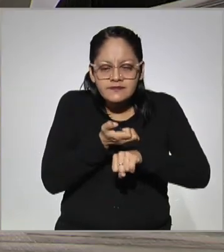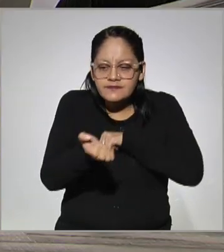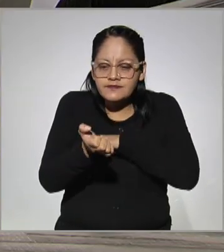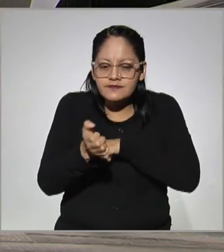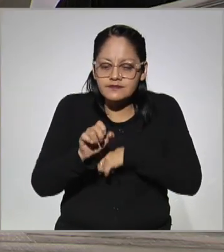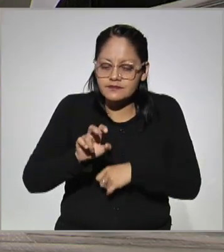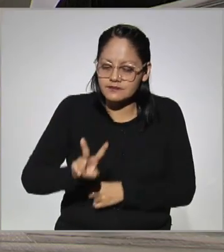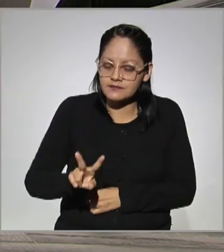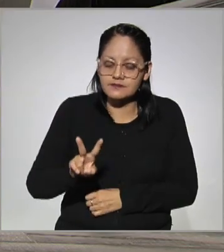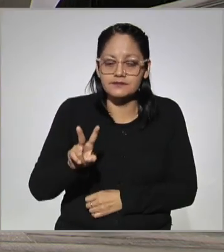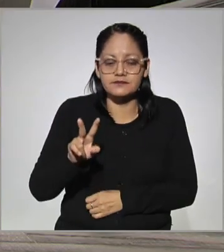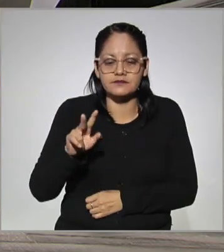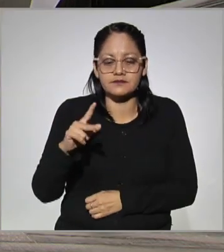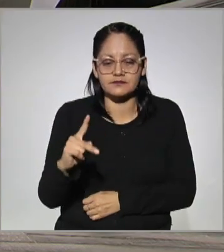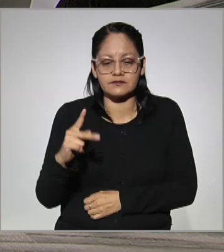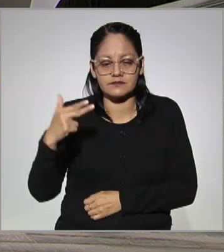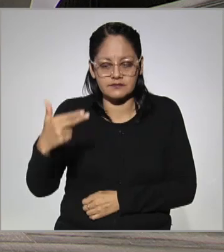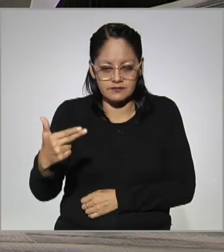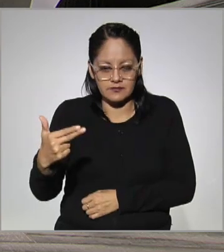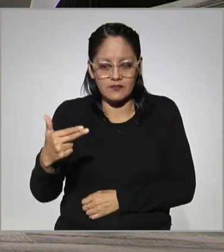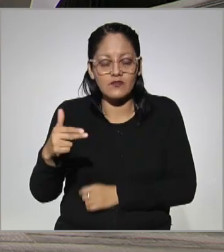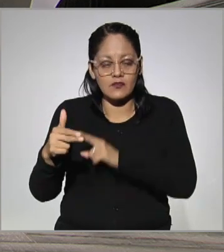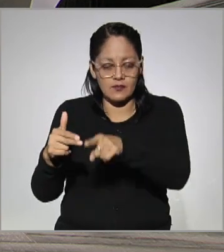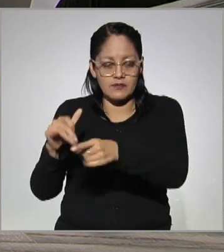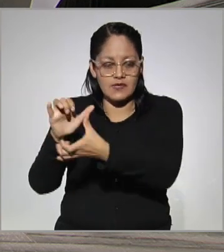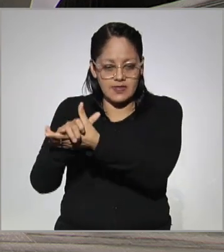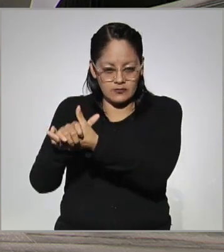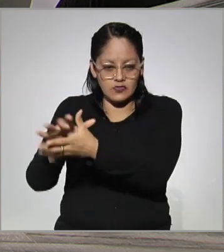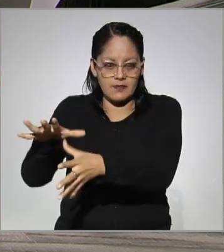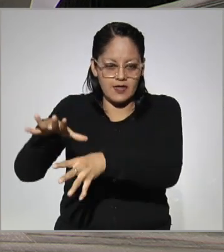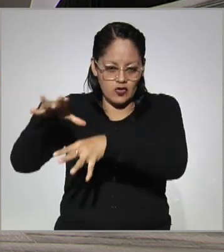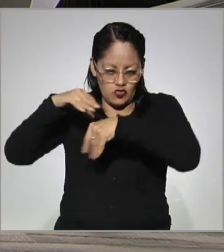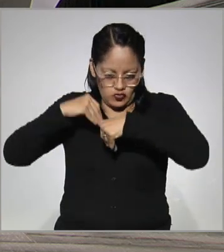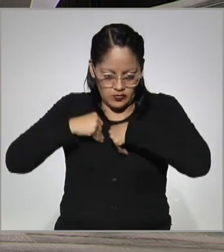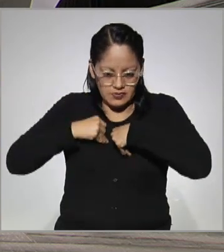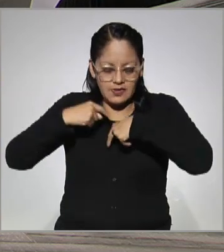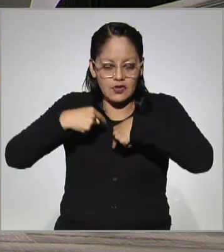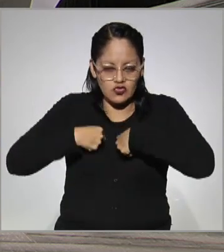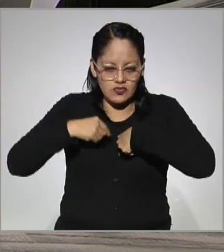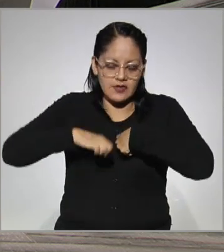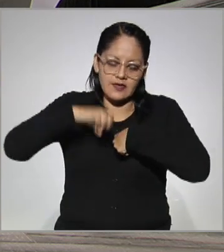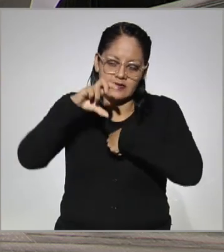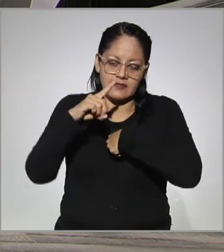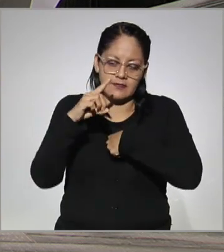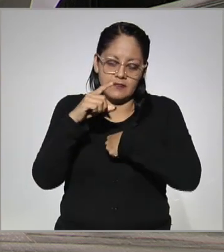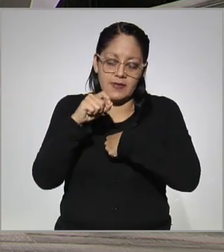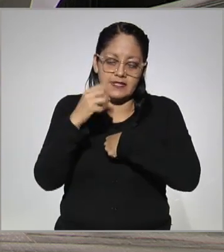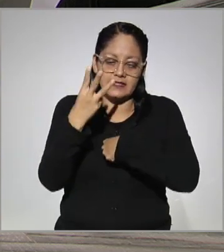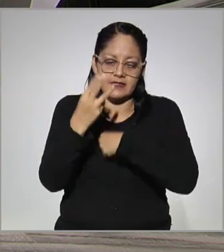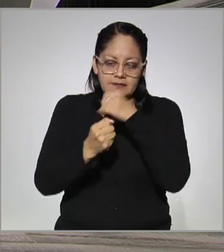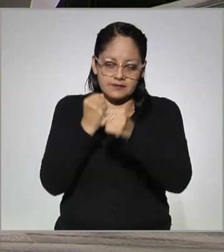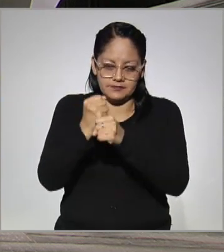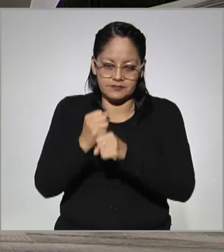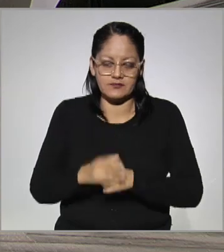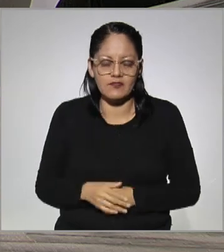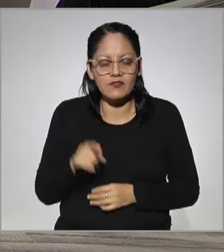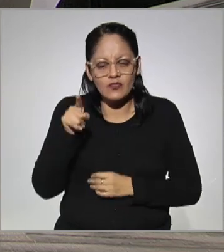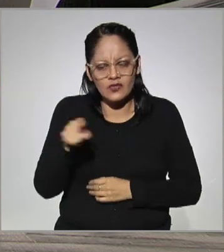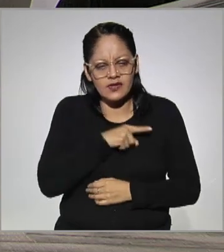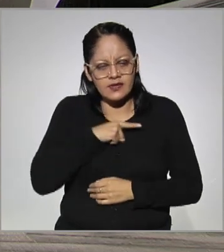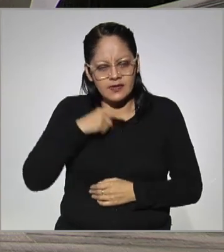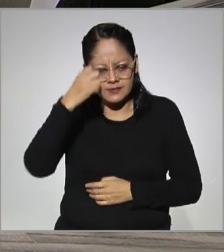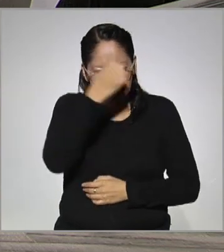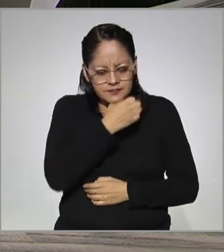BPH, ya que su esposo le contagió de ese virus a los 23 años? Pues hacerla, o sea, los estudios como los